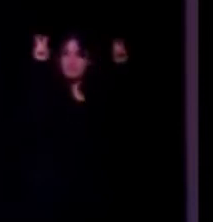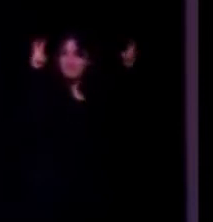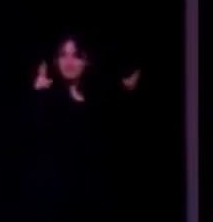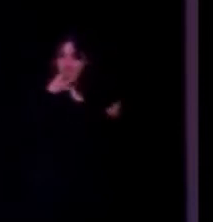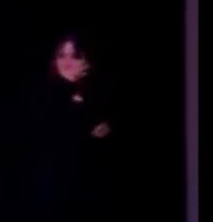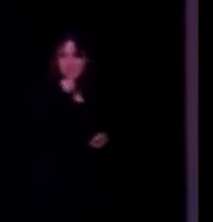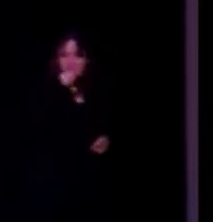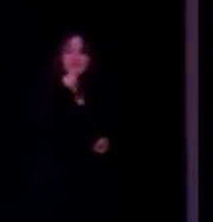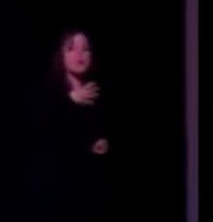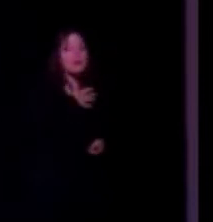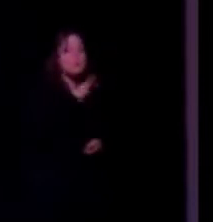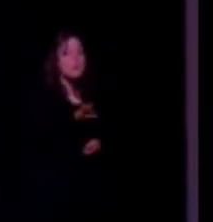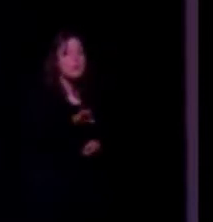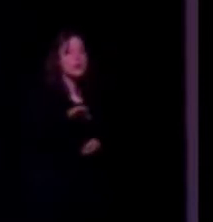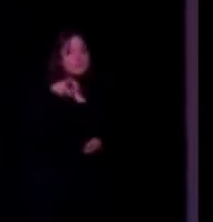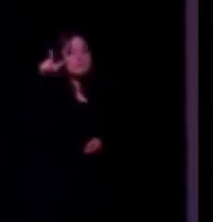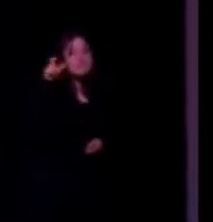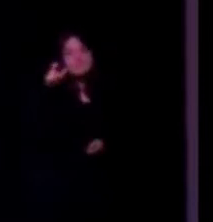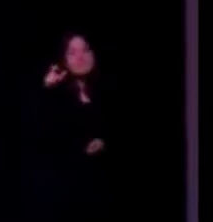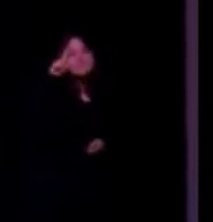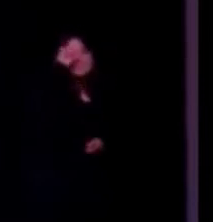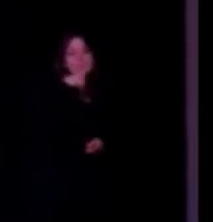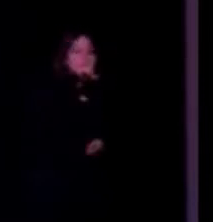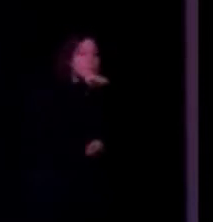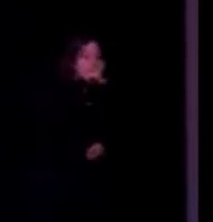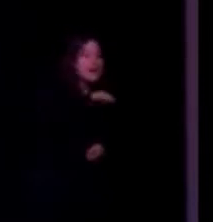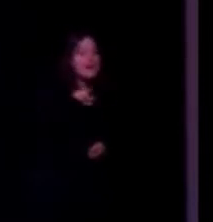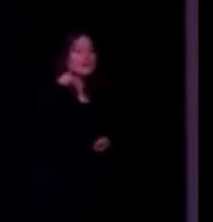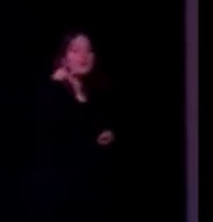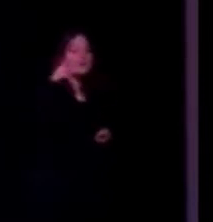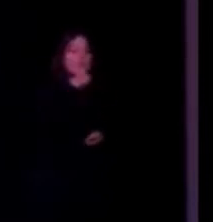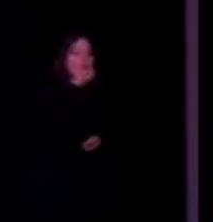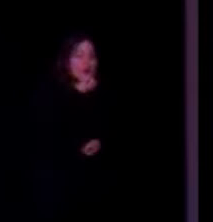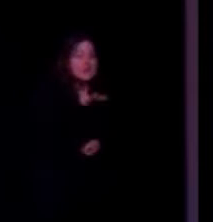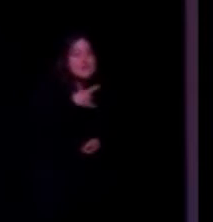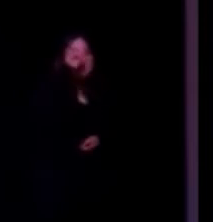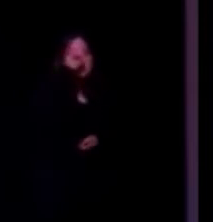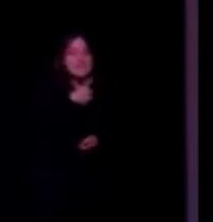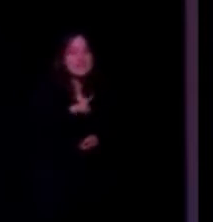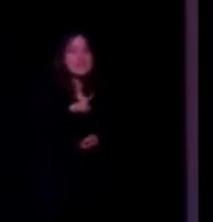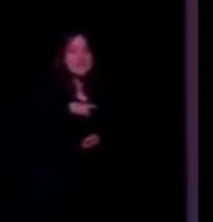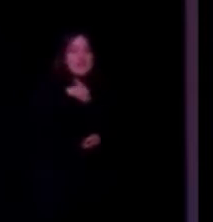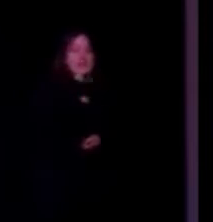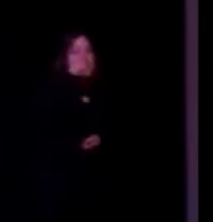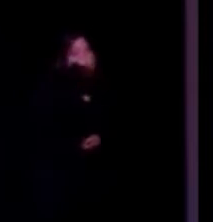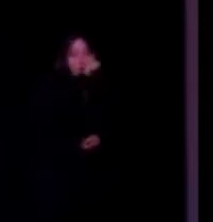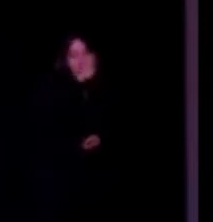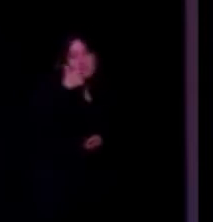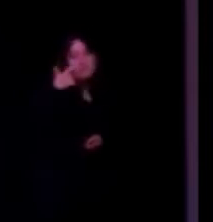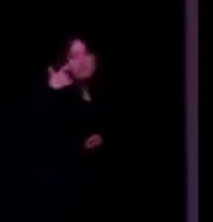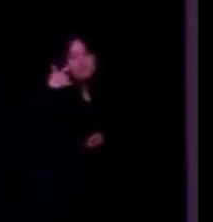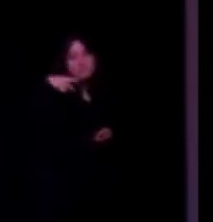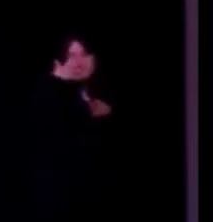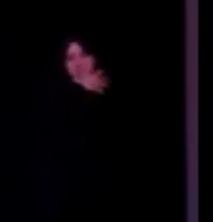flores puede habar de las historias del abuelo cebolleta pero al final